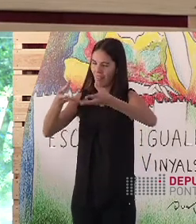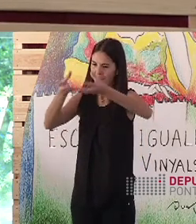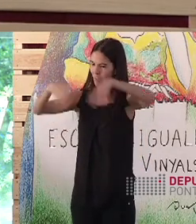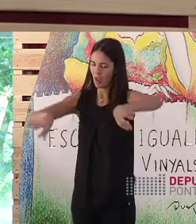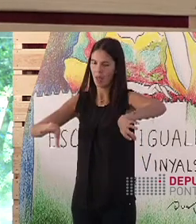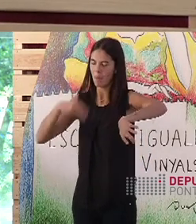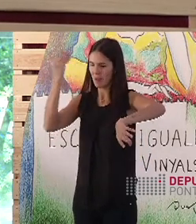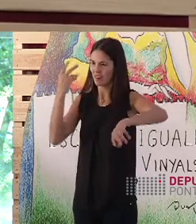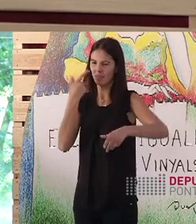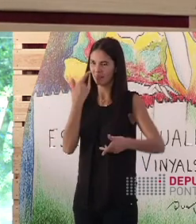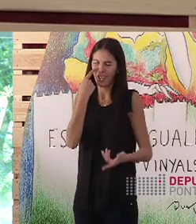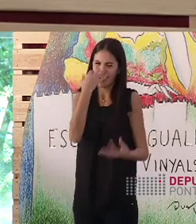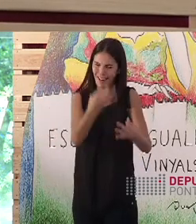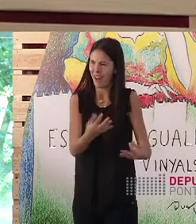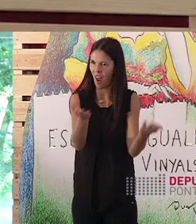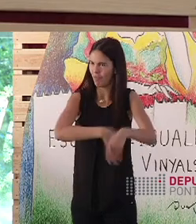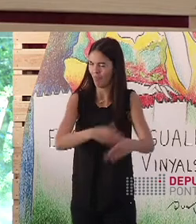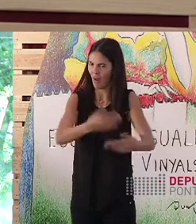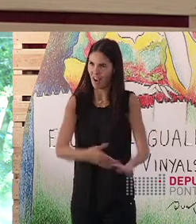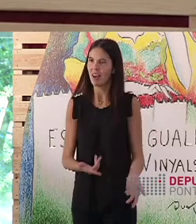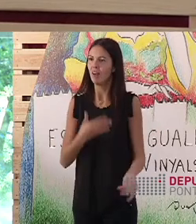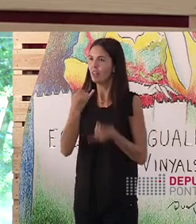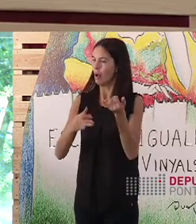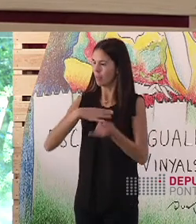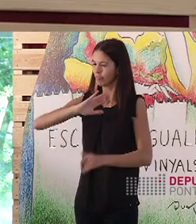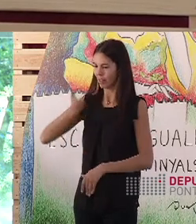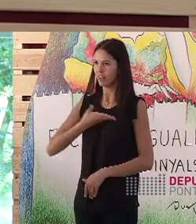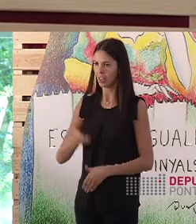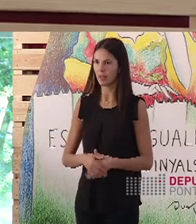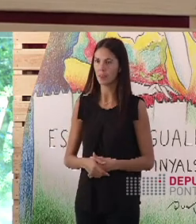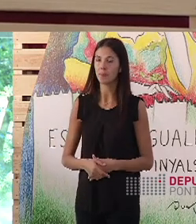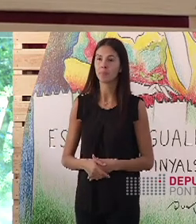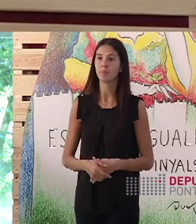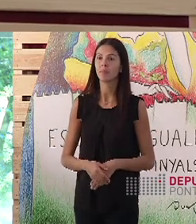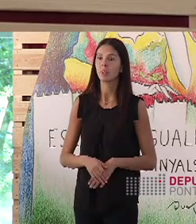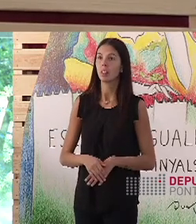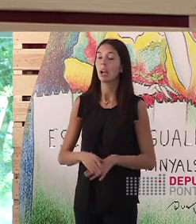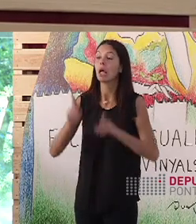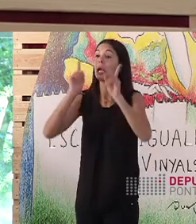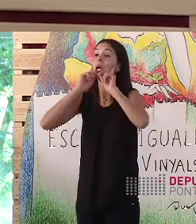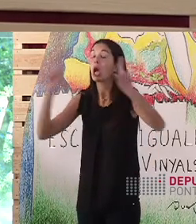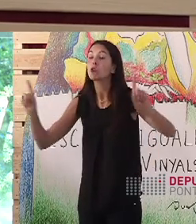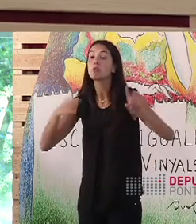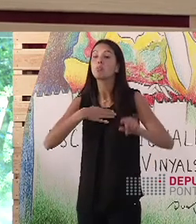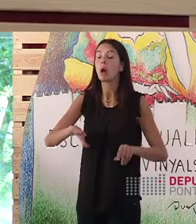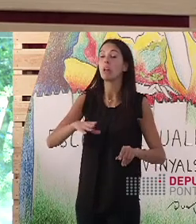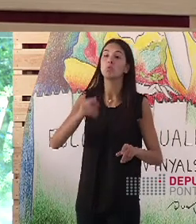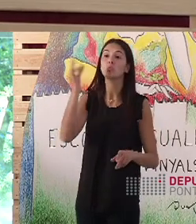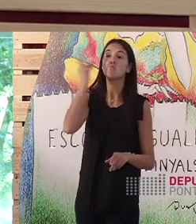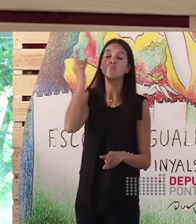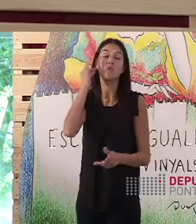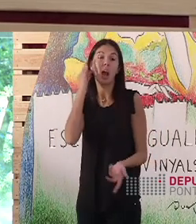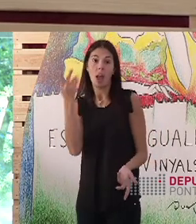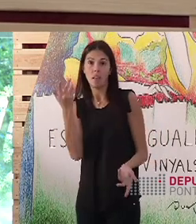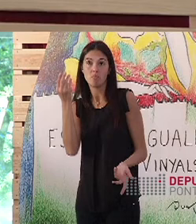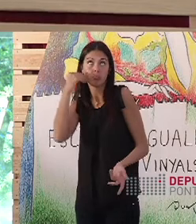unha realidad posible e que te pode afectar a ti. E se é posible, é unha invención da muller perversa,